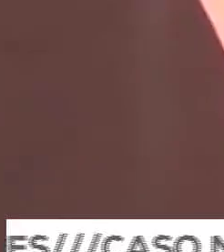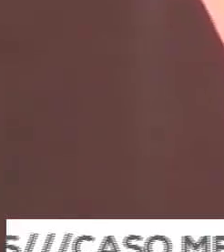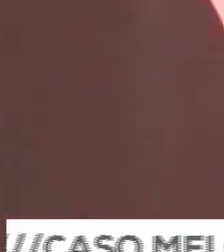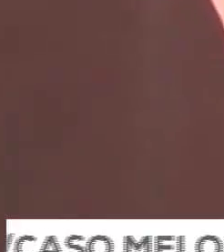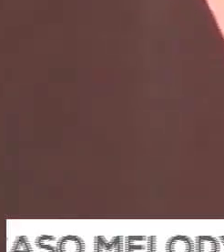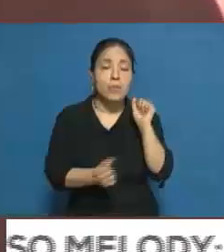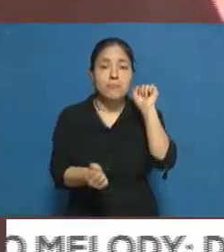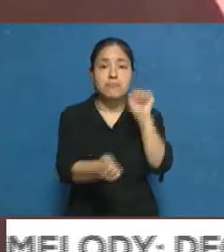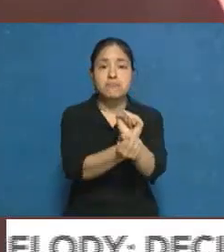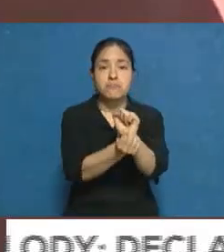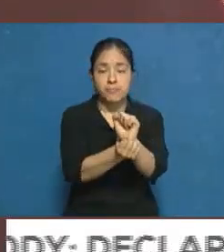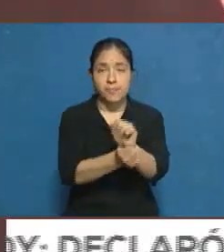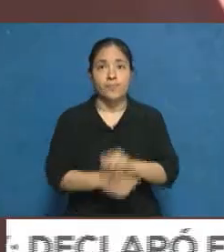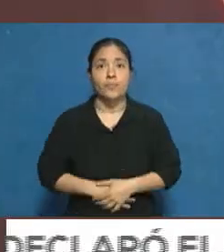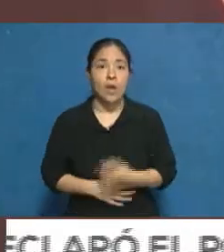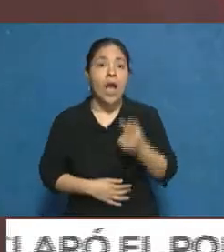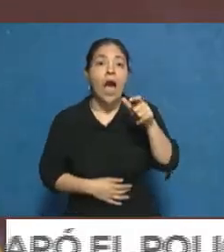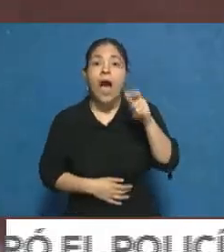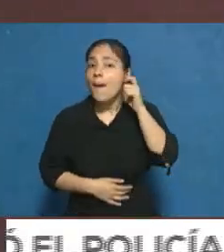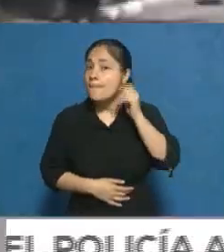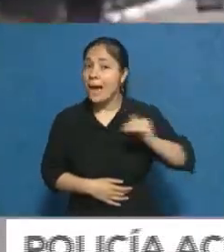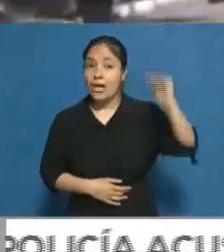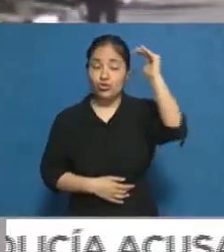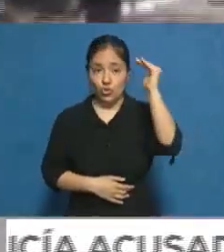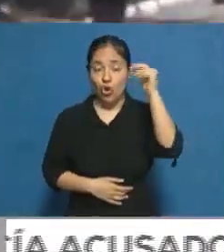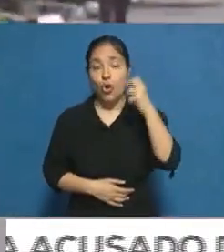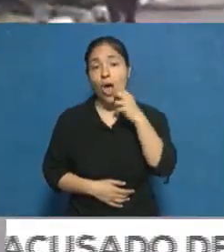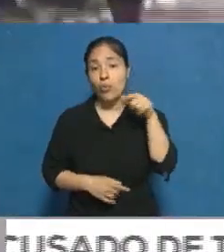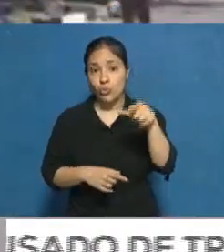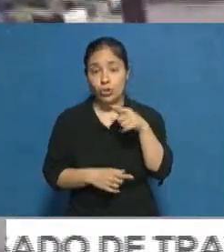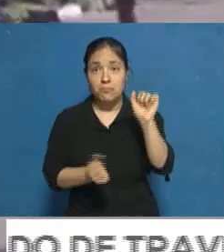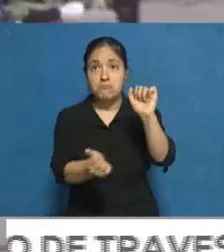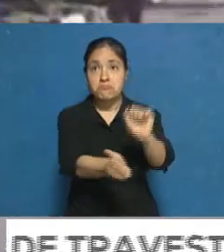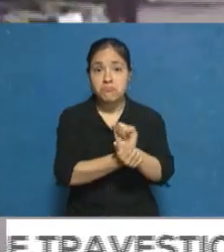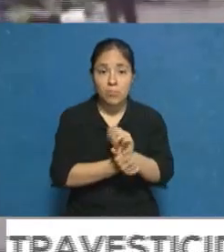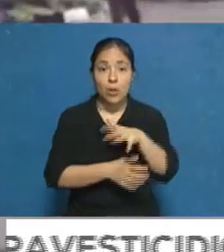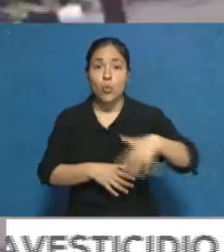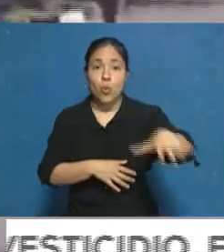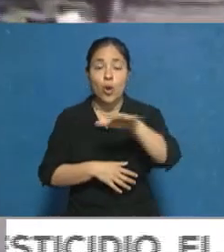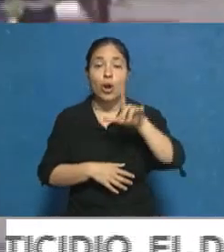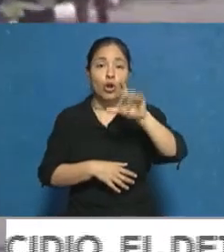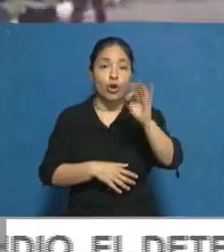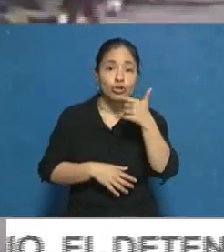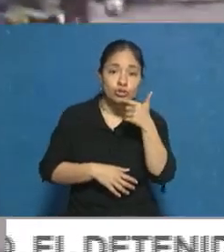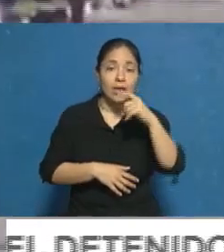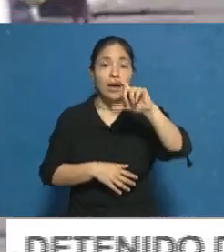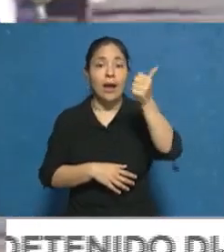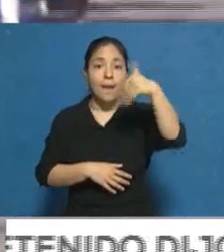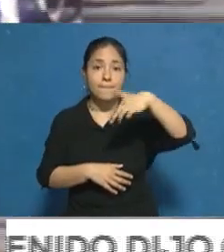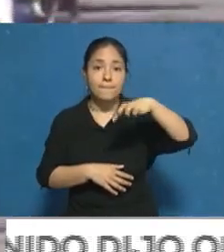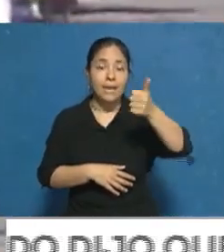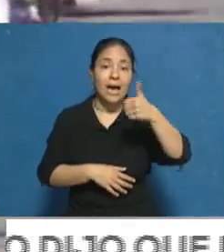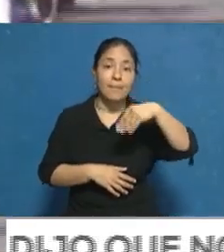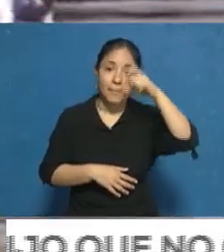hombre un adulto mayor según los primeros datos en la localidad de los campamentos casualmente